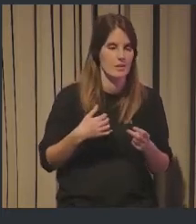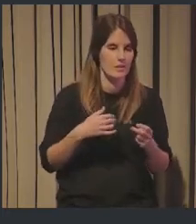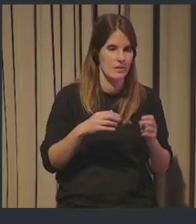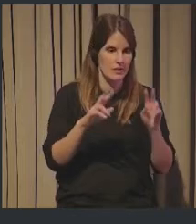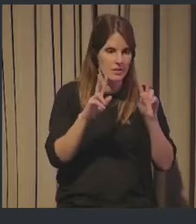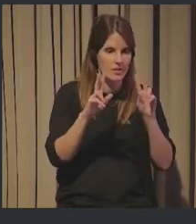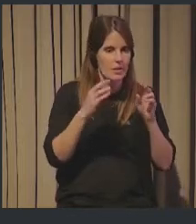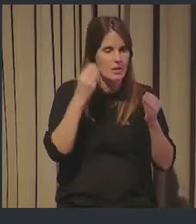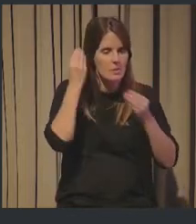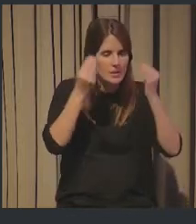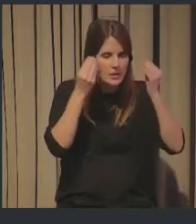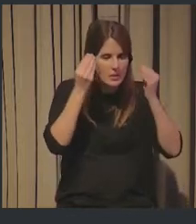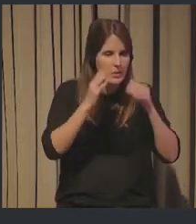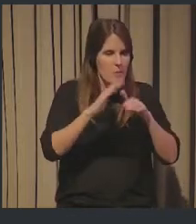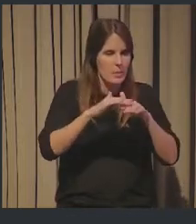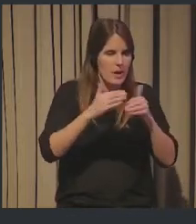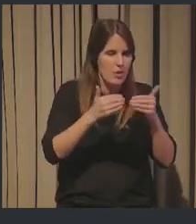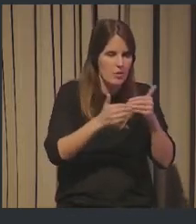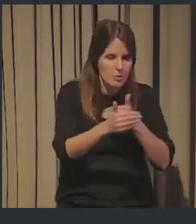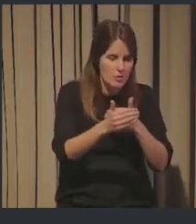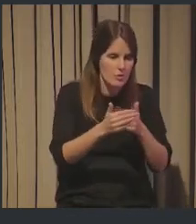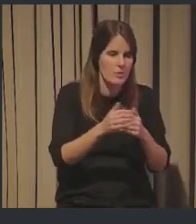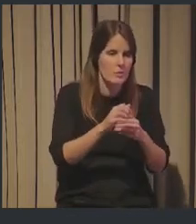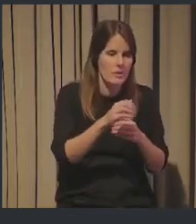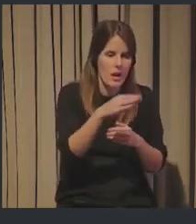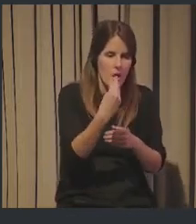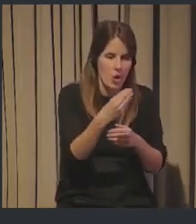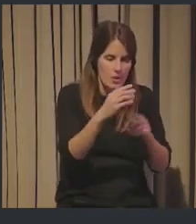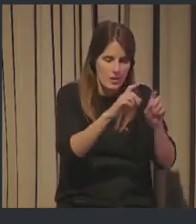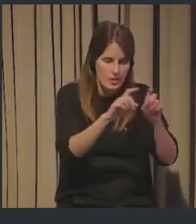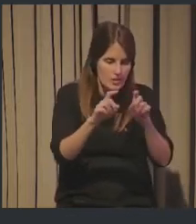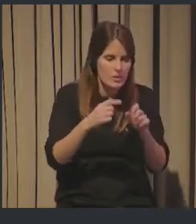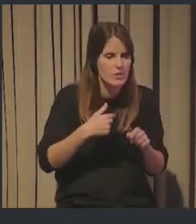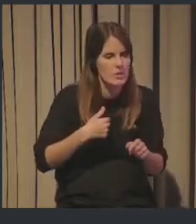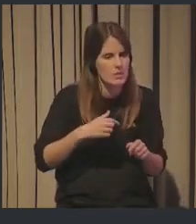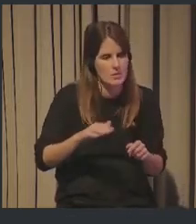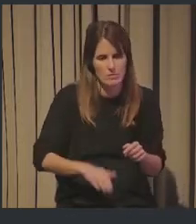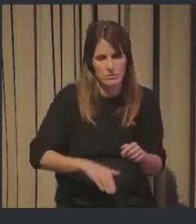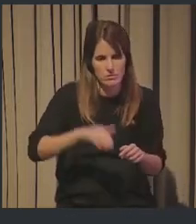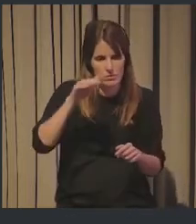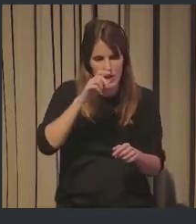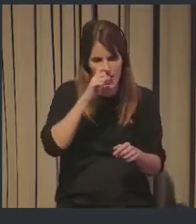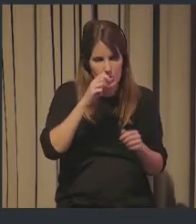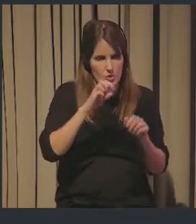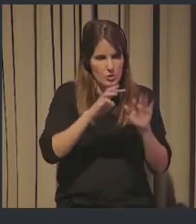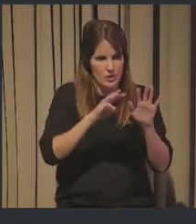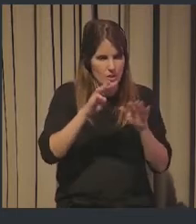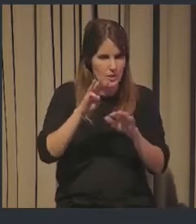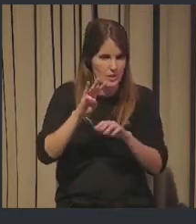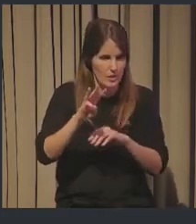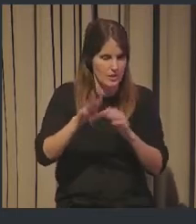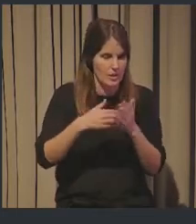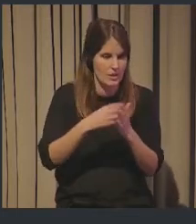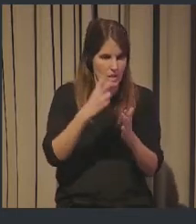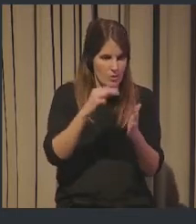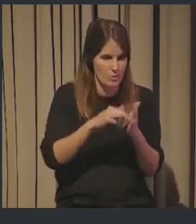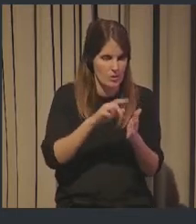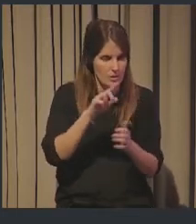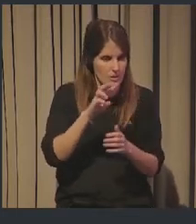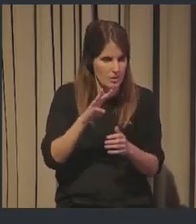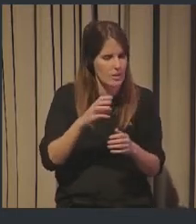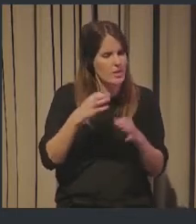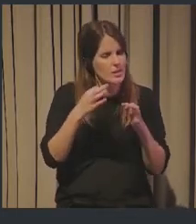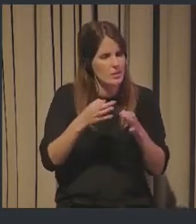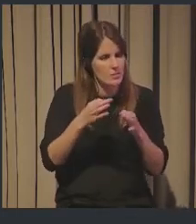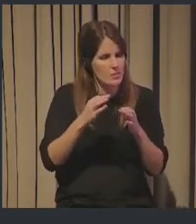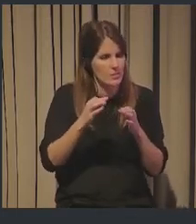pensar a jóvenes. He enseñado a adultos toda mi vida, desde el 83 al 2013. He